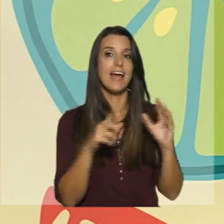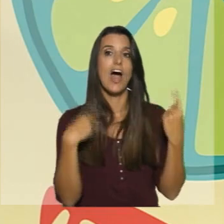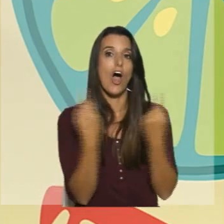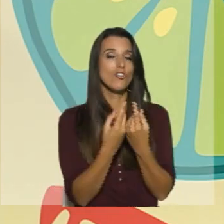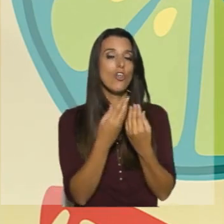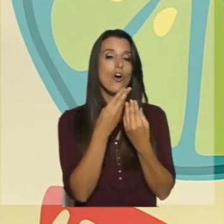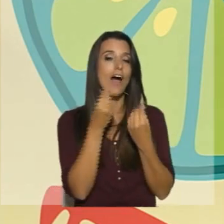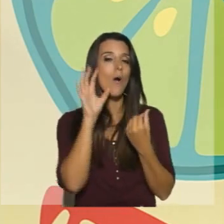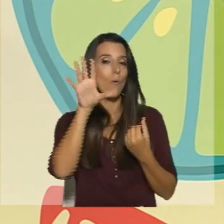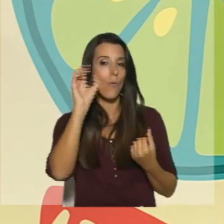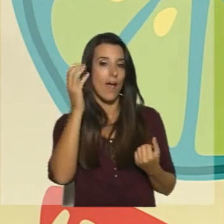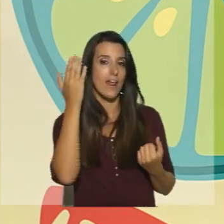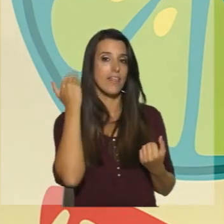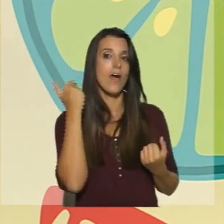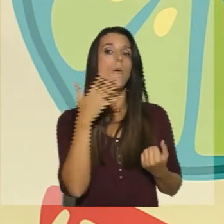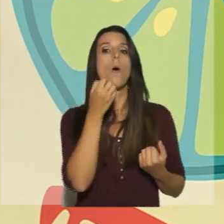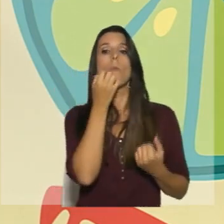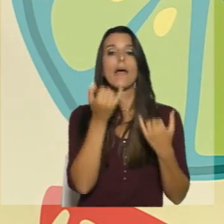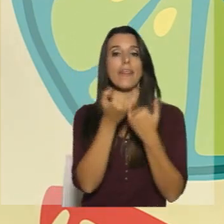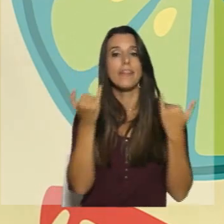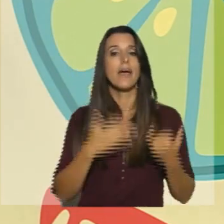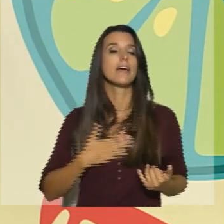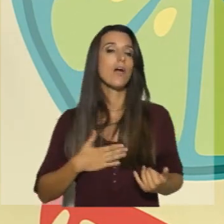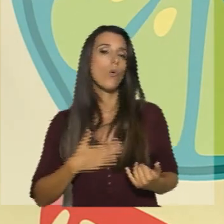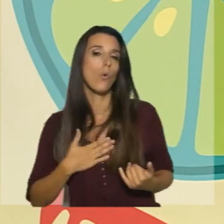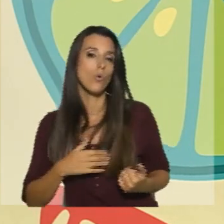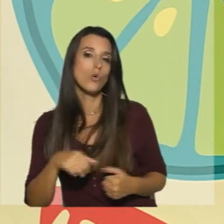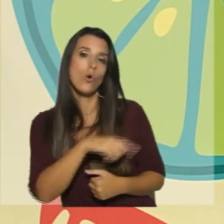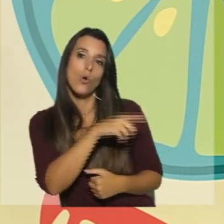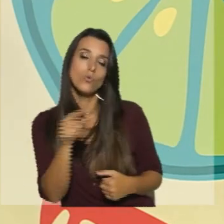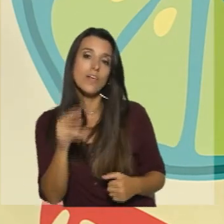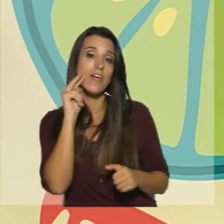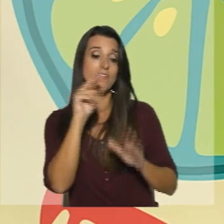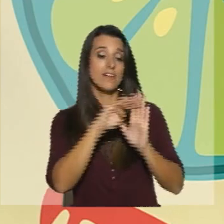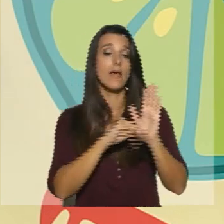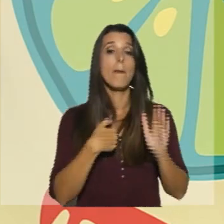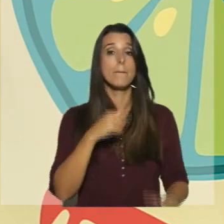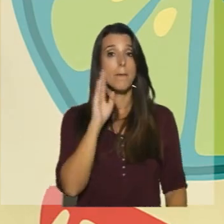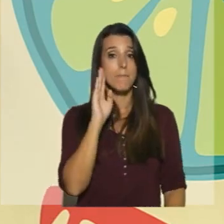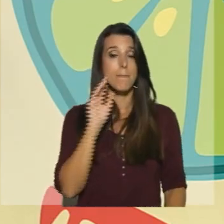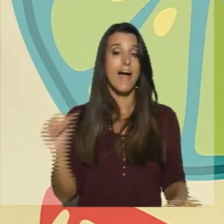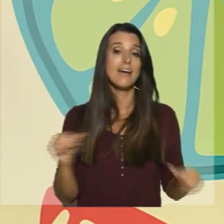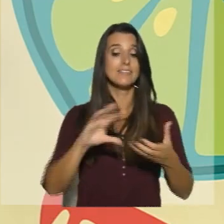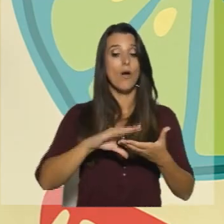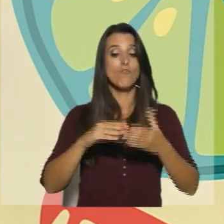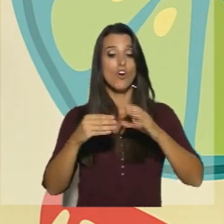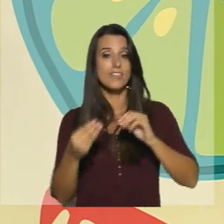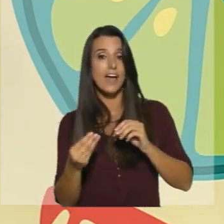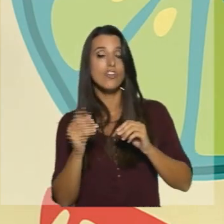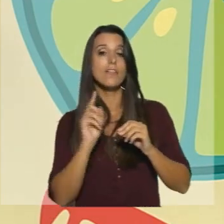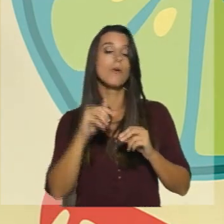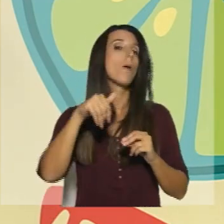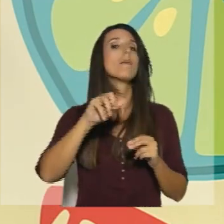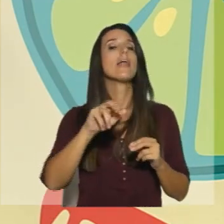otros sabores. Vamos claro. Buen día, qué gusto compartir esas recetas. Mi mamá hacía unos boniatos merengados